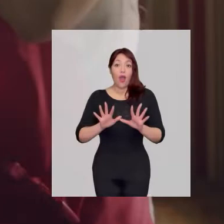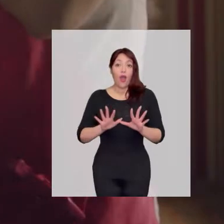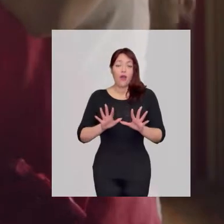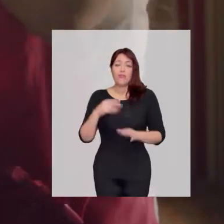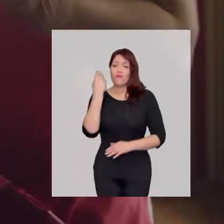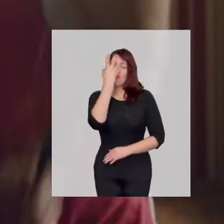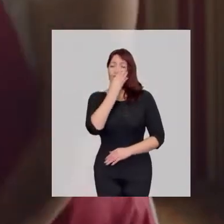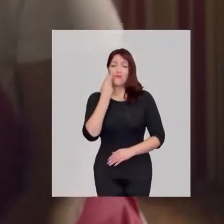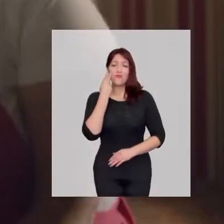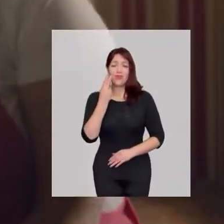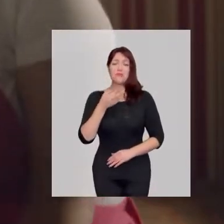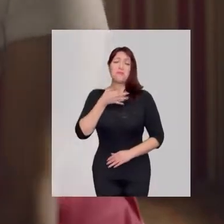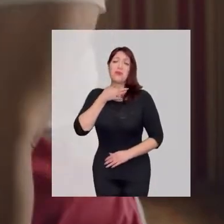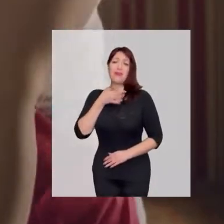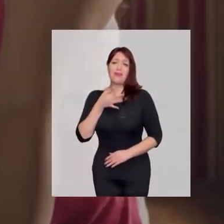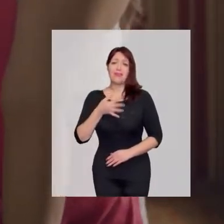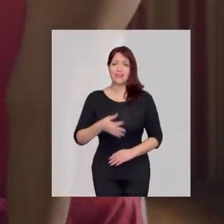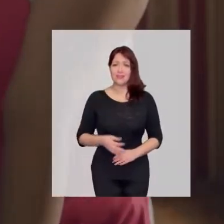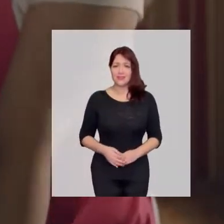¡Ay, se ve hermoso! ¡Me encanta!